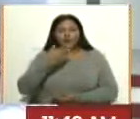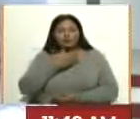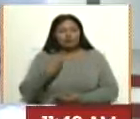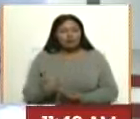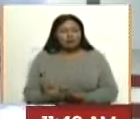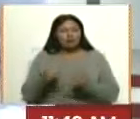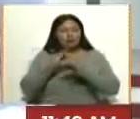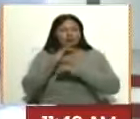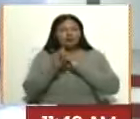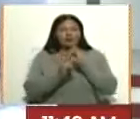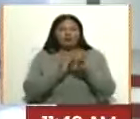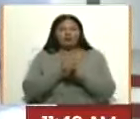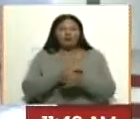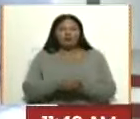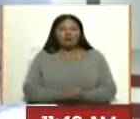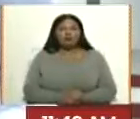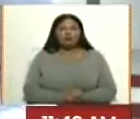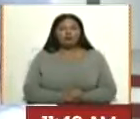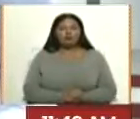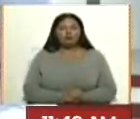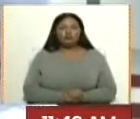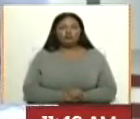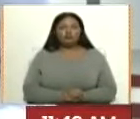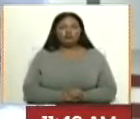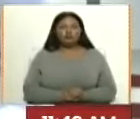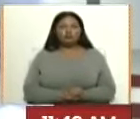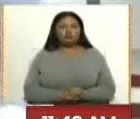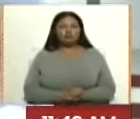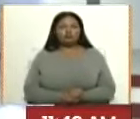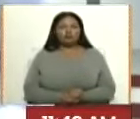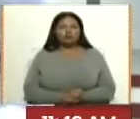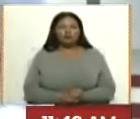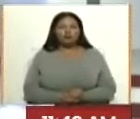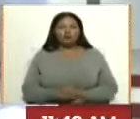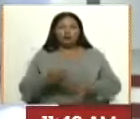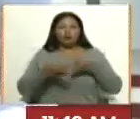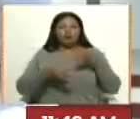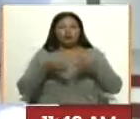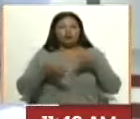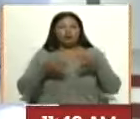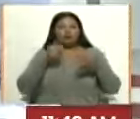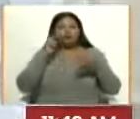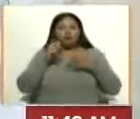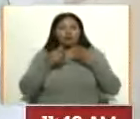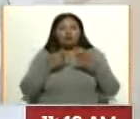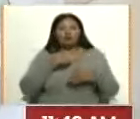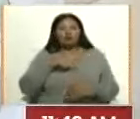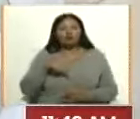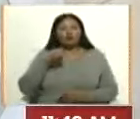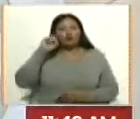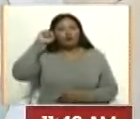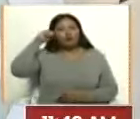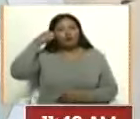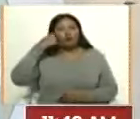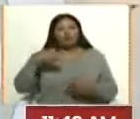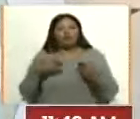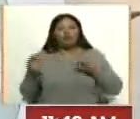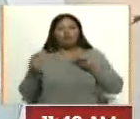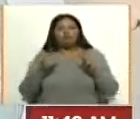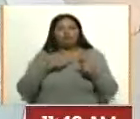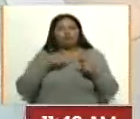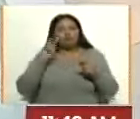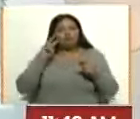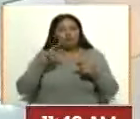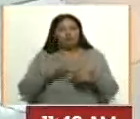Corte Internacional de Justicia, sino que varios de sus miembros son parte de la Commonwealth. Y todos debemos recordar que este conflicto